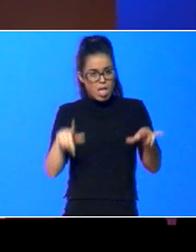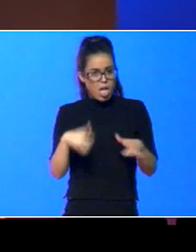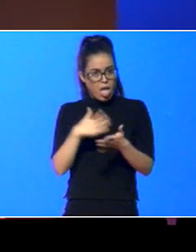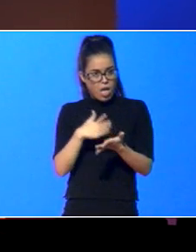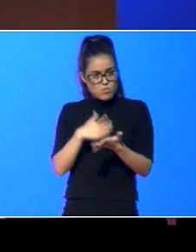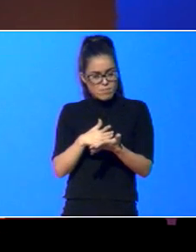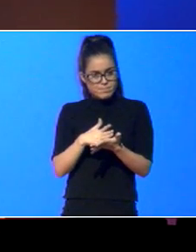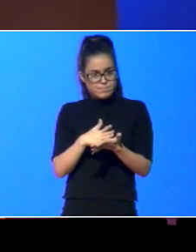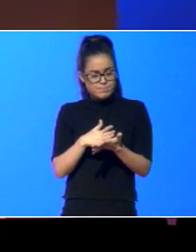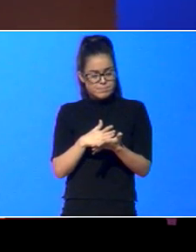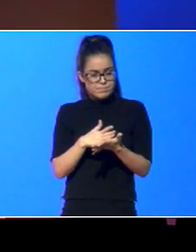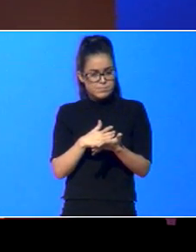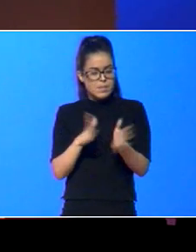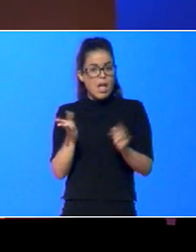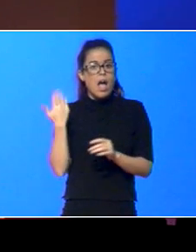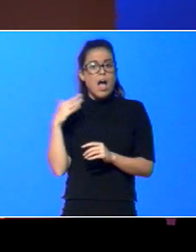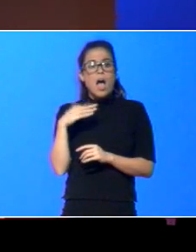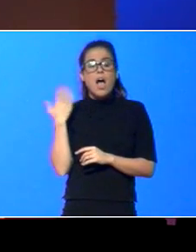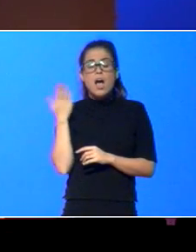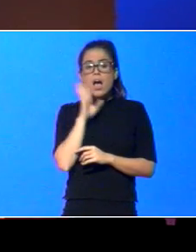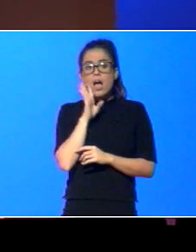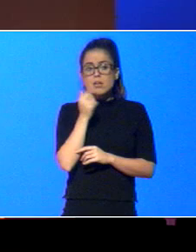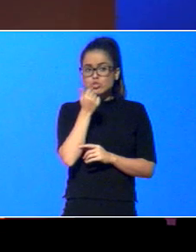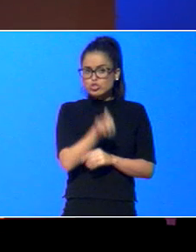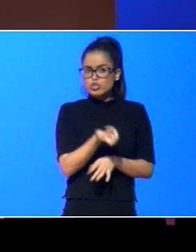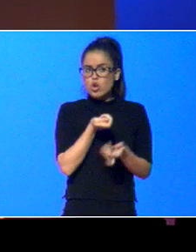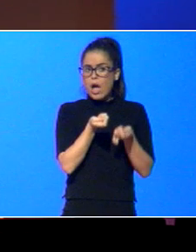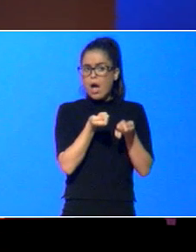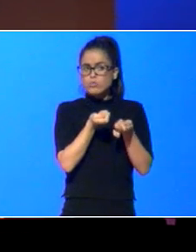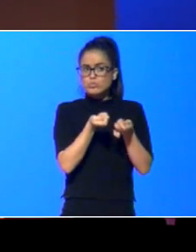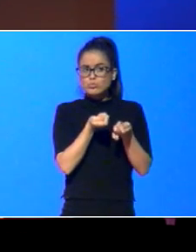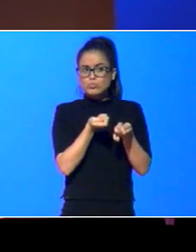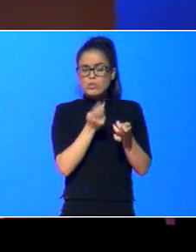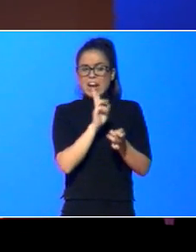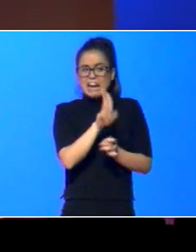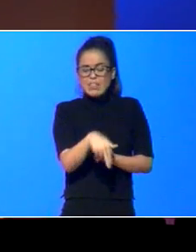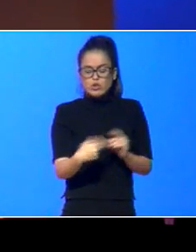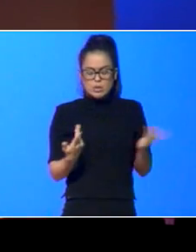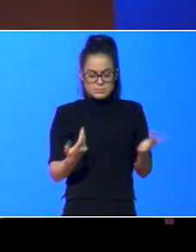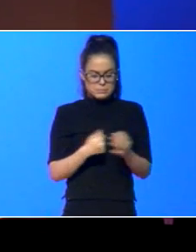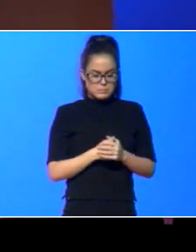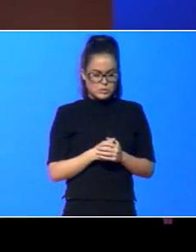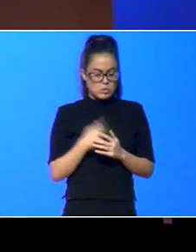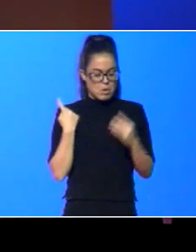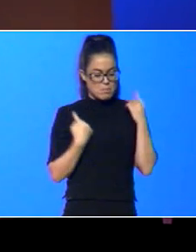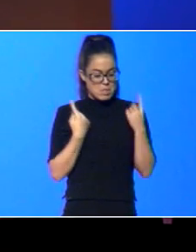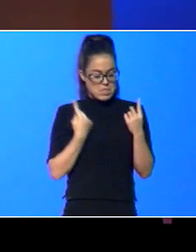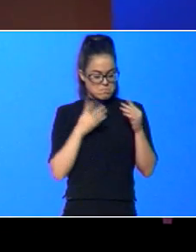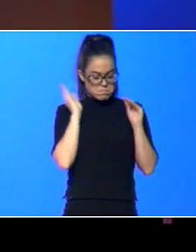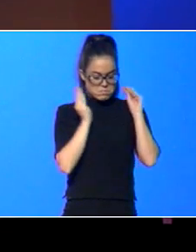Antes hablábamos de ajustes razonables y yo siempre hay una cuestión que me pregunto muchas veces y me lo quiero preguntar en voz alta y no sé si va a ser un